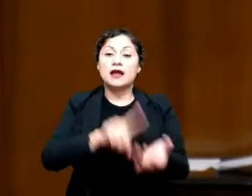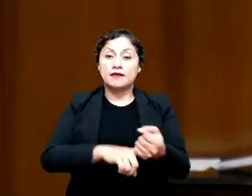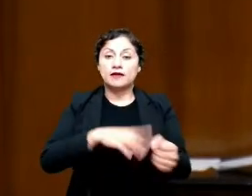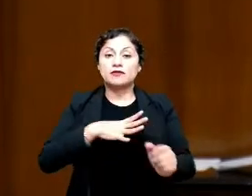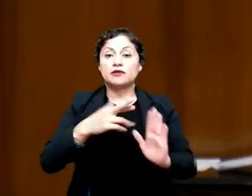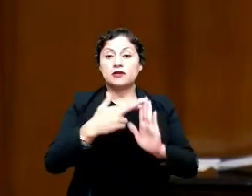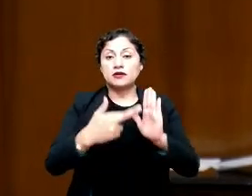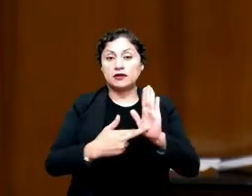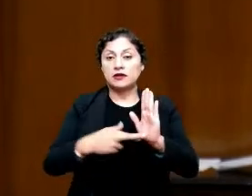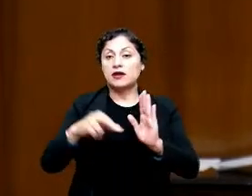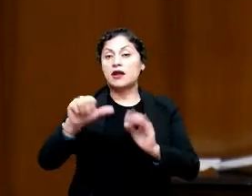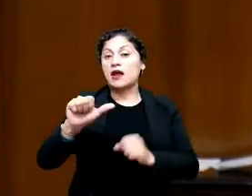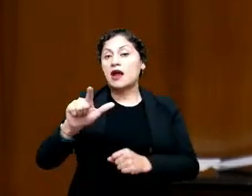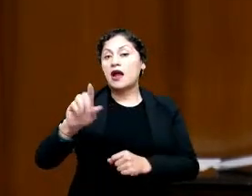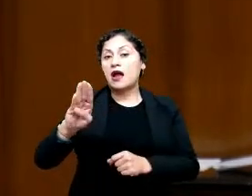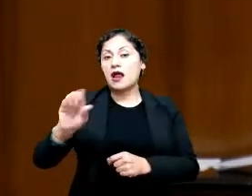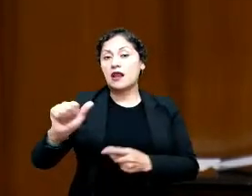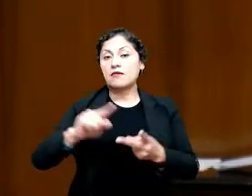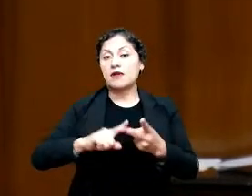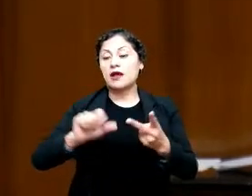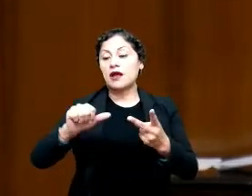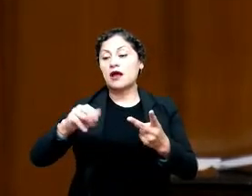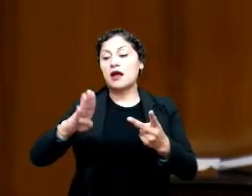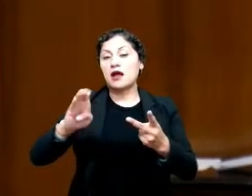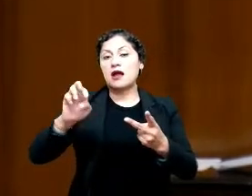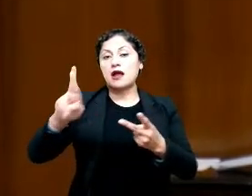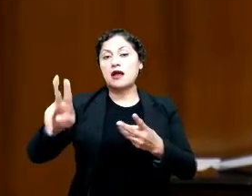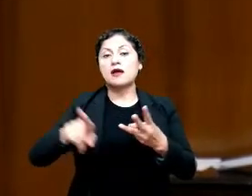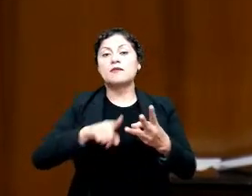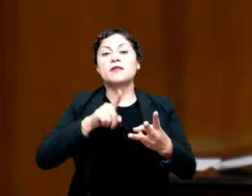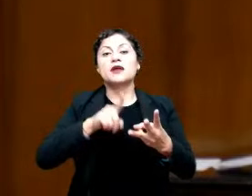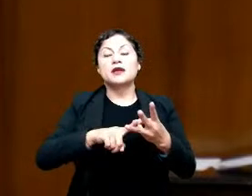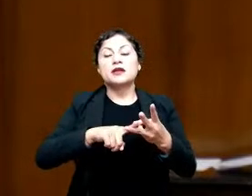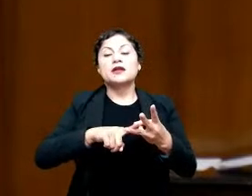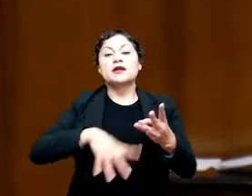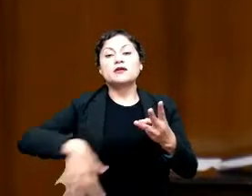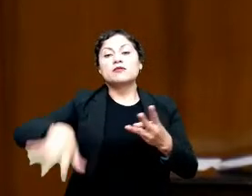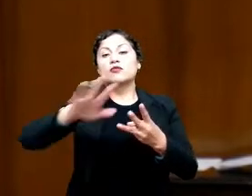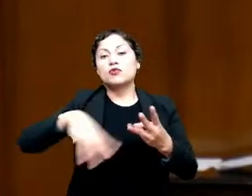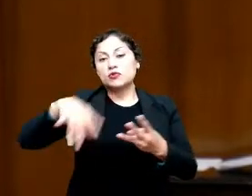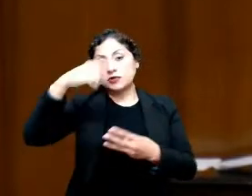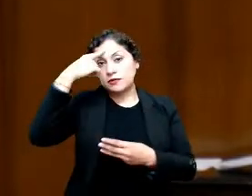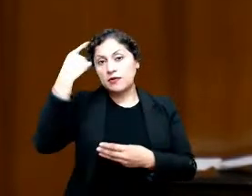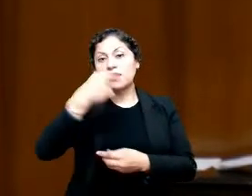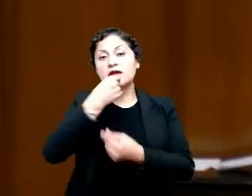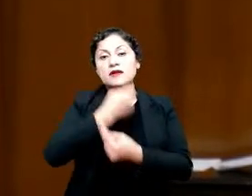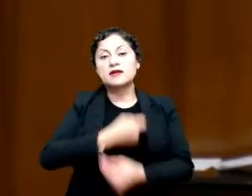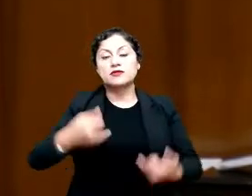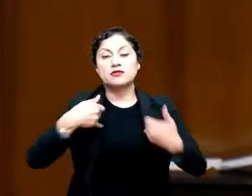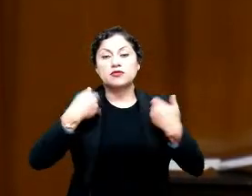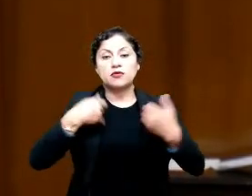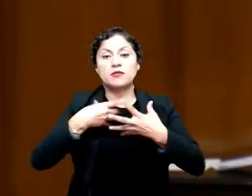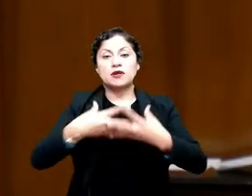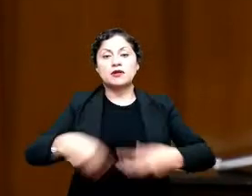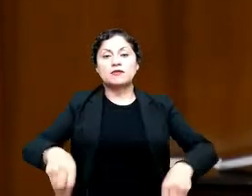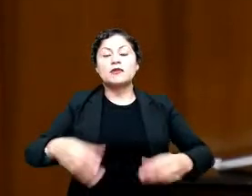ALBA, Alerta Amber y Protocolo Adicional para la Búsqueda de Niñas y Niños y Adolescentes. Se han